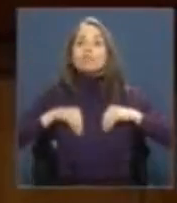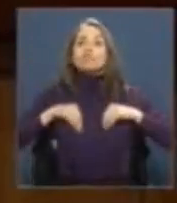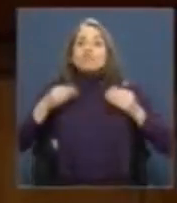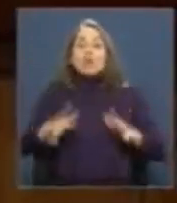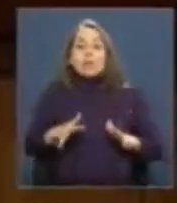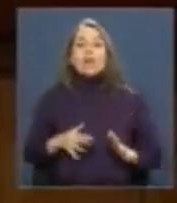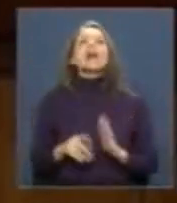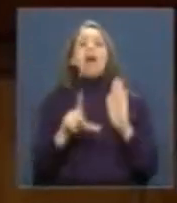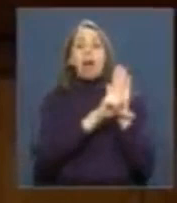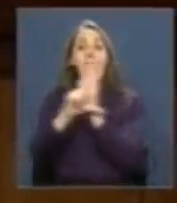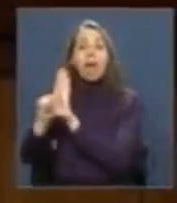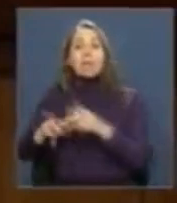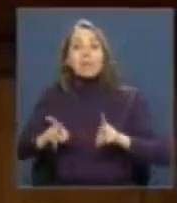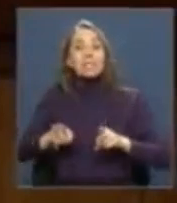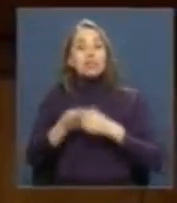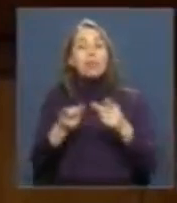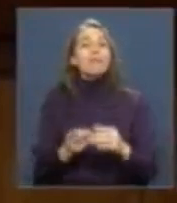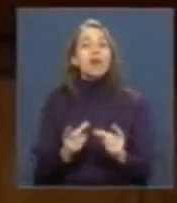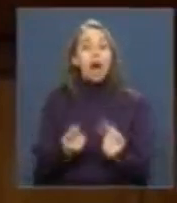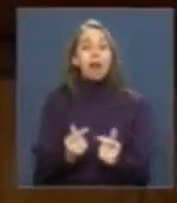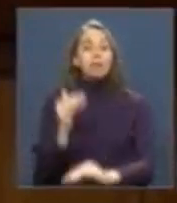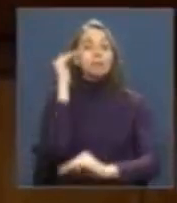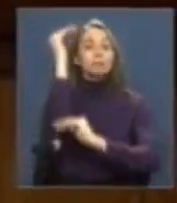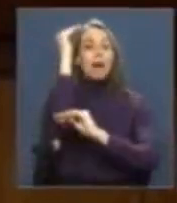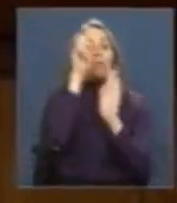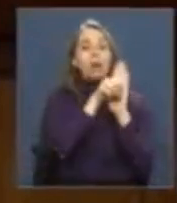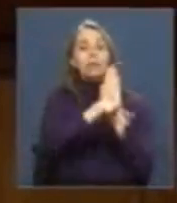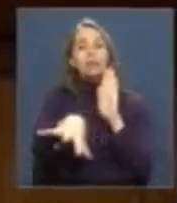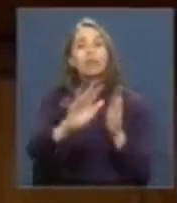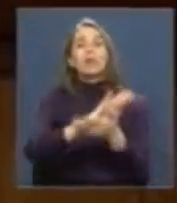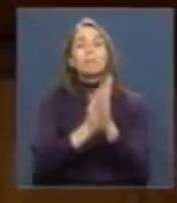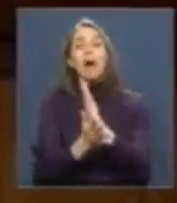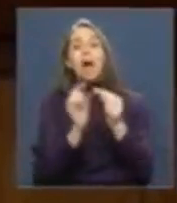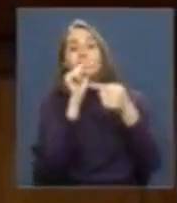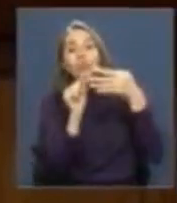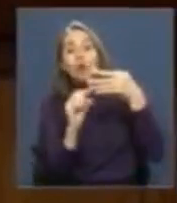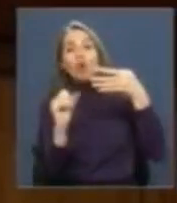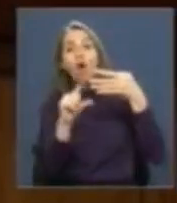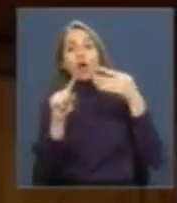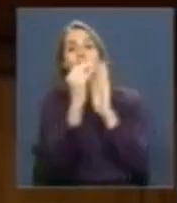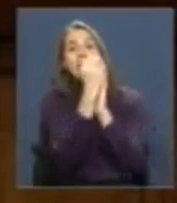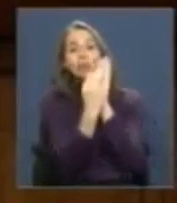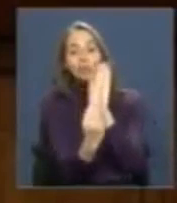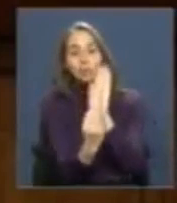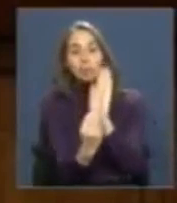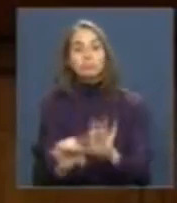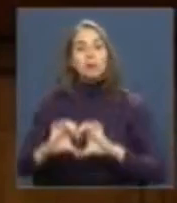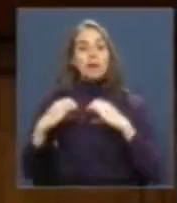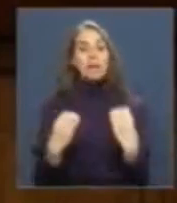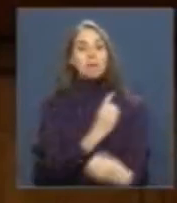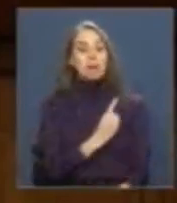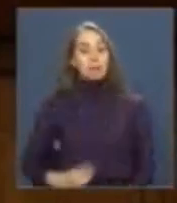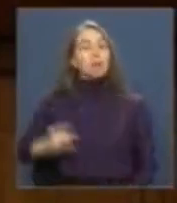derecho público rigen en actos para todos los casos previstos por ella destacó que la cámara diputado siempre